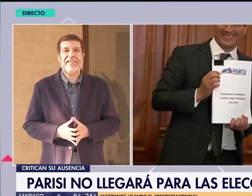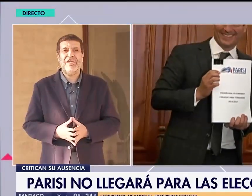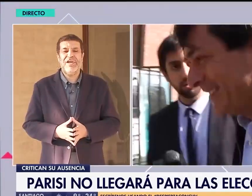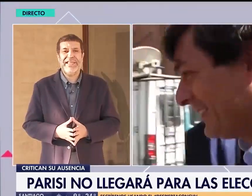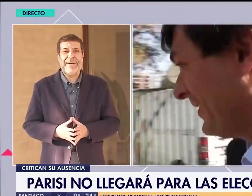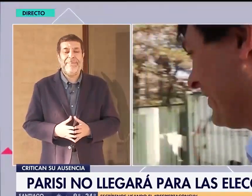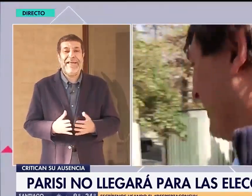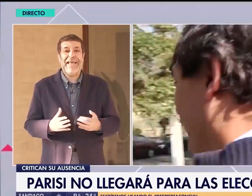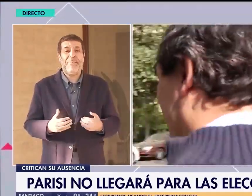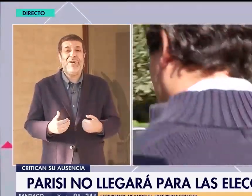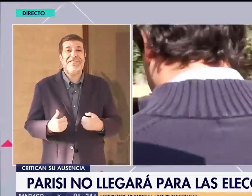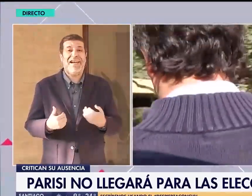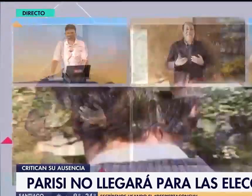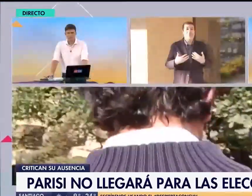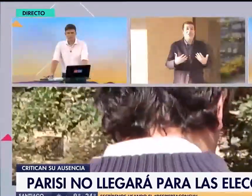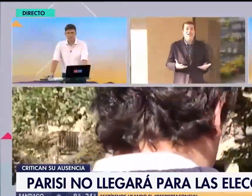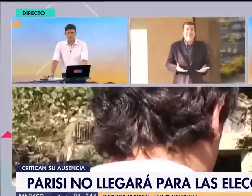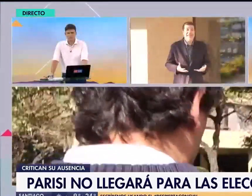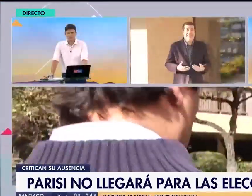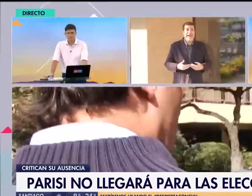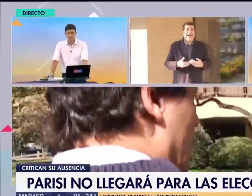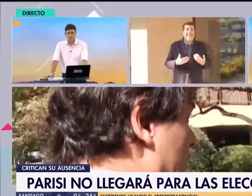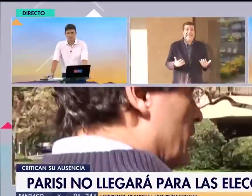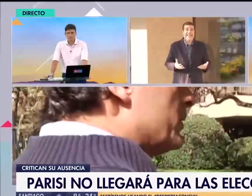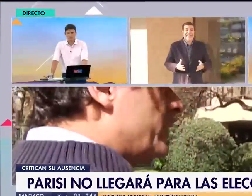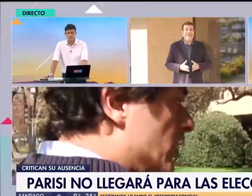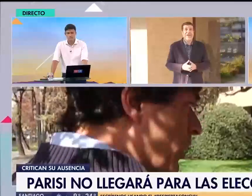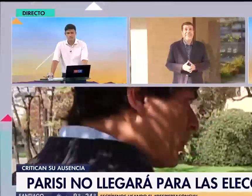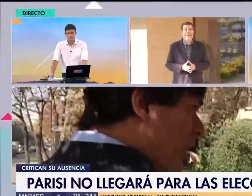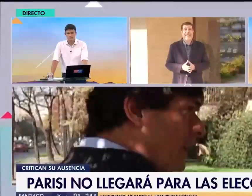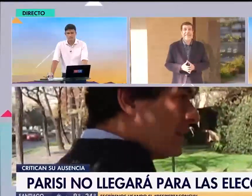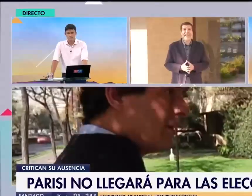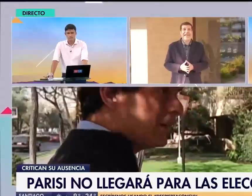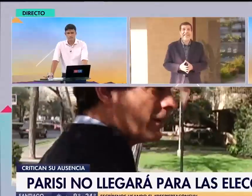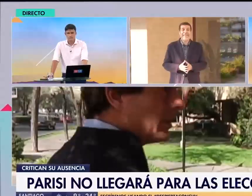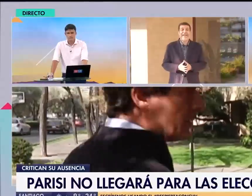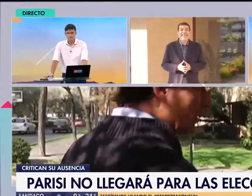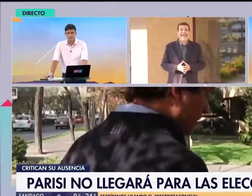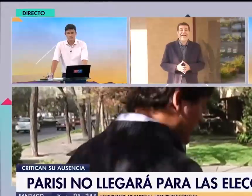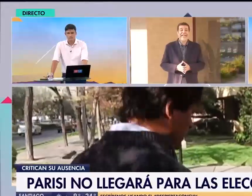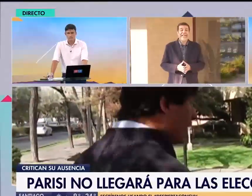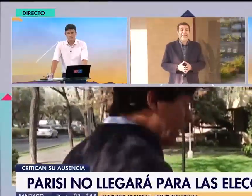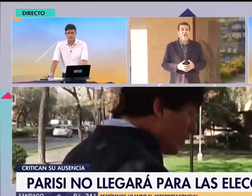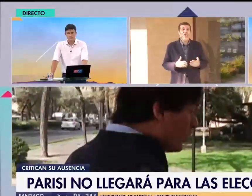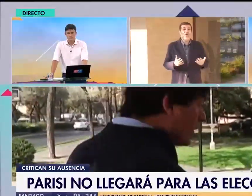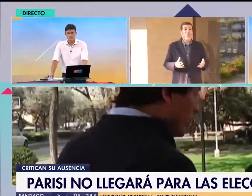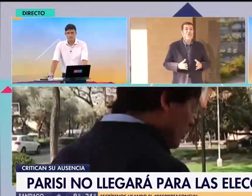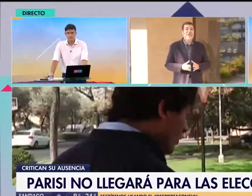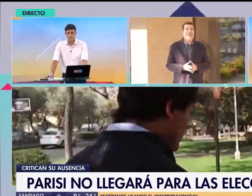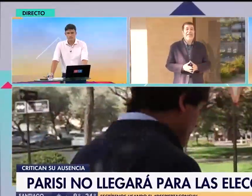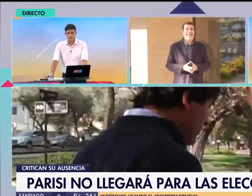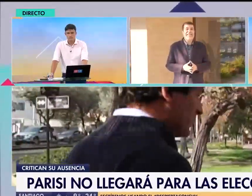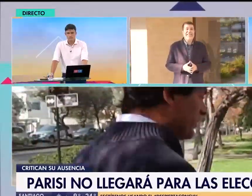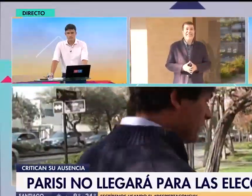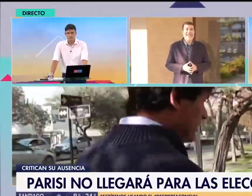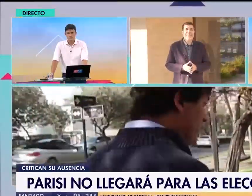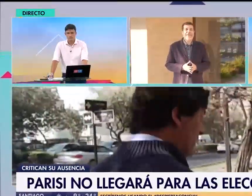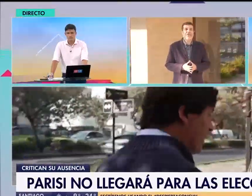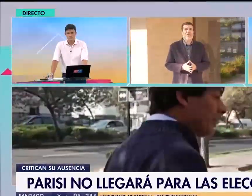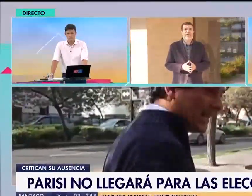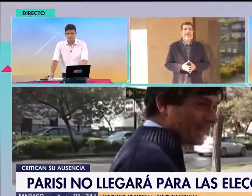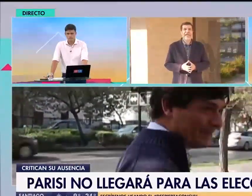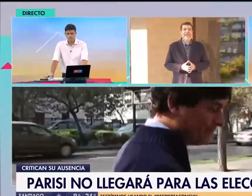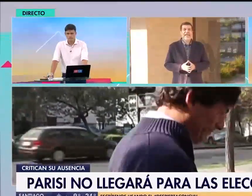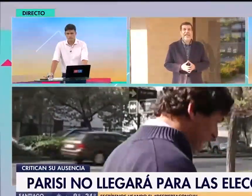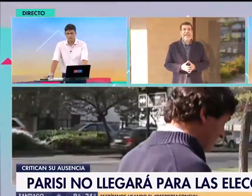él ha invertido en esta campaña pueden ser reembolsables para alguien que está haciendo campaña de manera telemática, pero no pondría exigencias